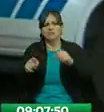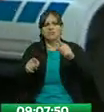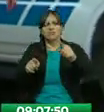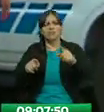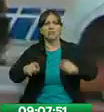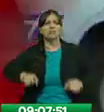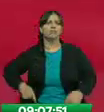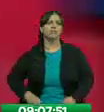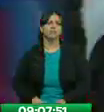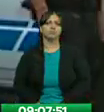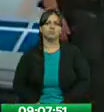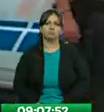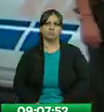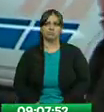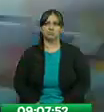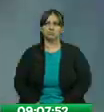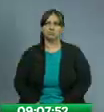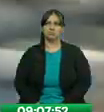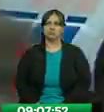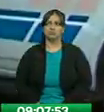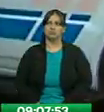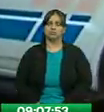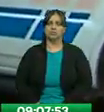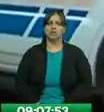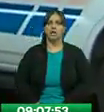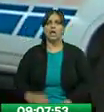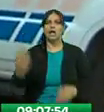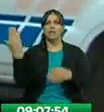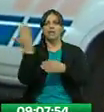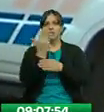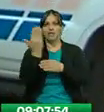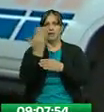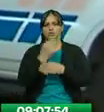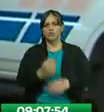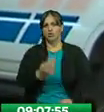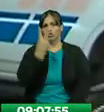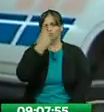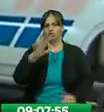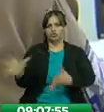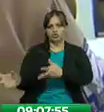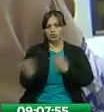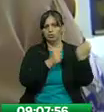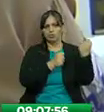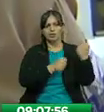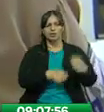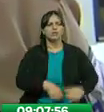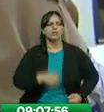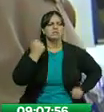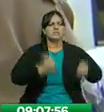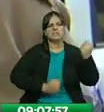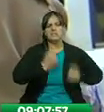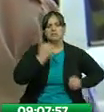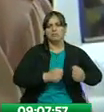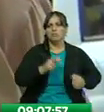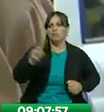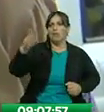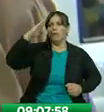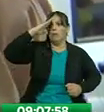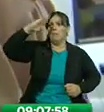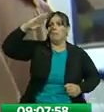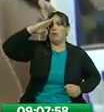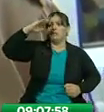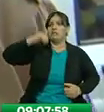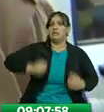amigos de lo ajeno. Uno habrían dejado botado porque se percatan de la presencia policial. Teníamos personal de patrullaje a pie,